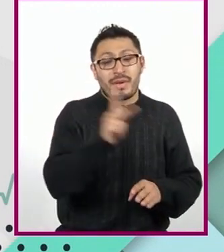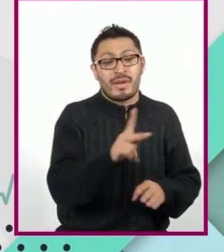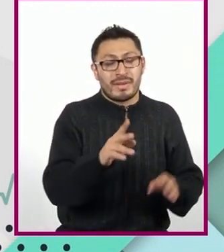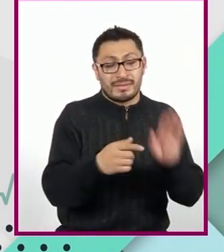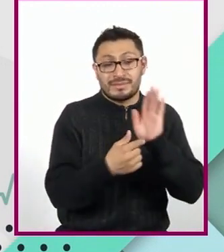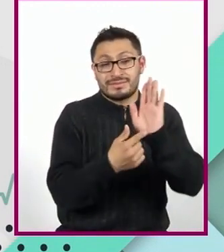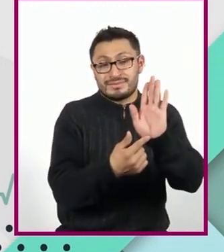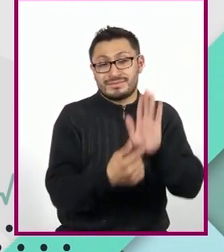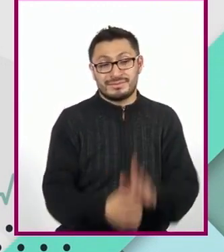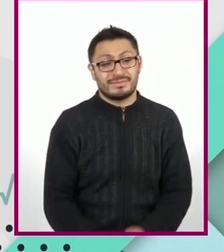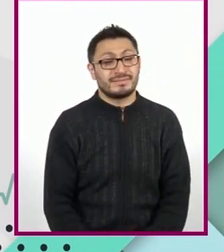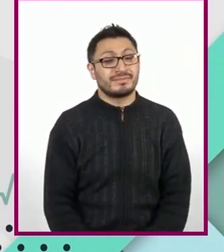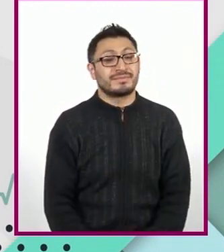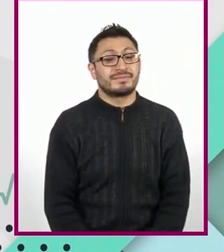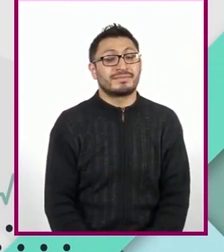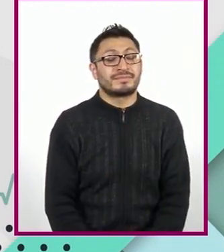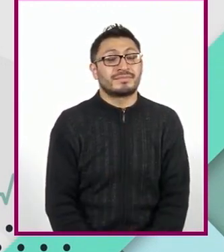muestra.